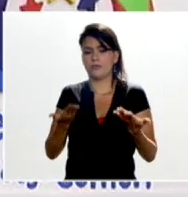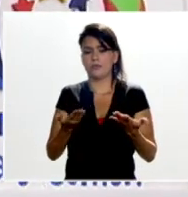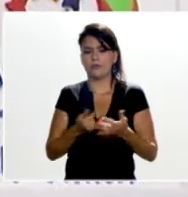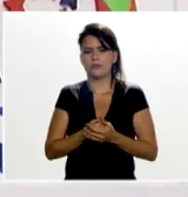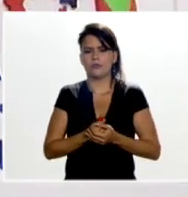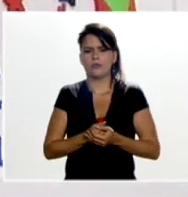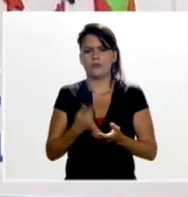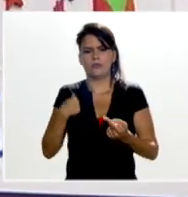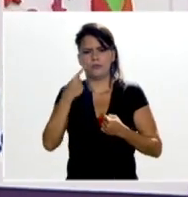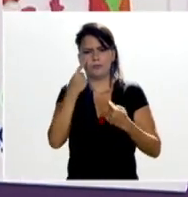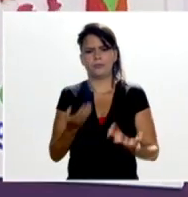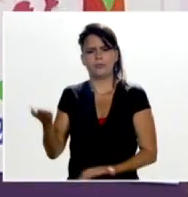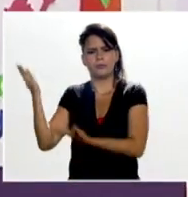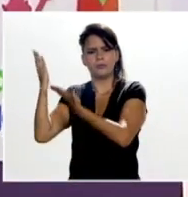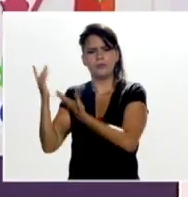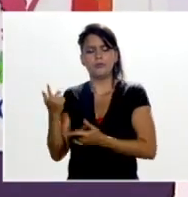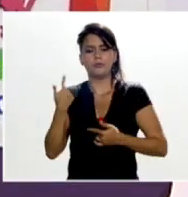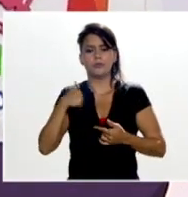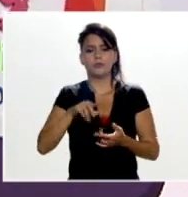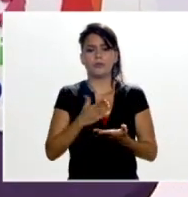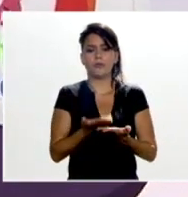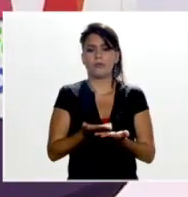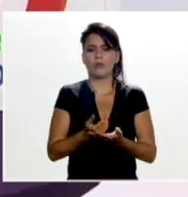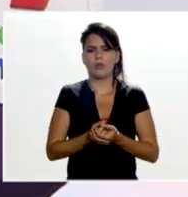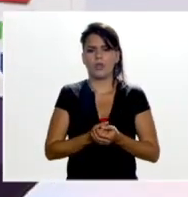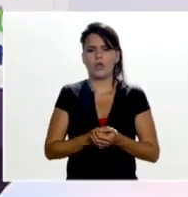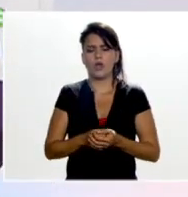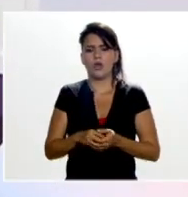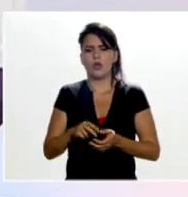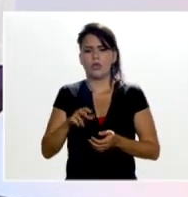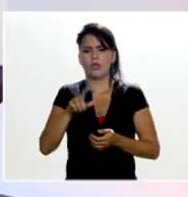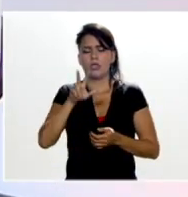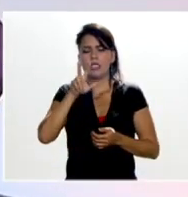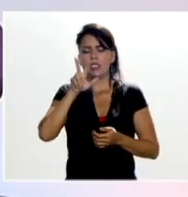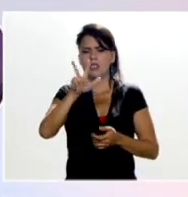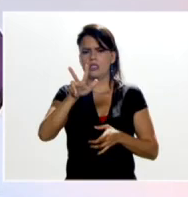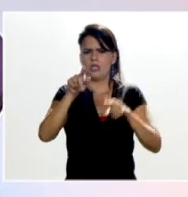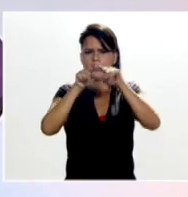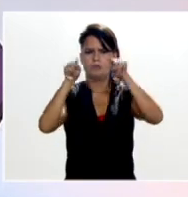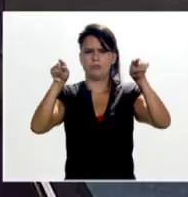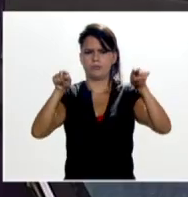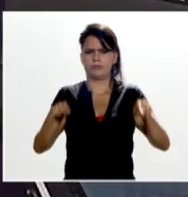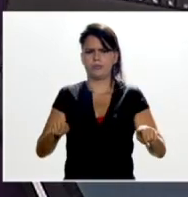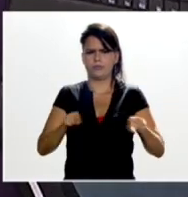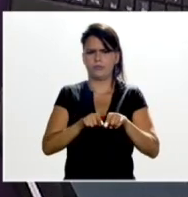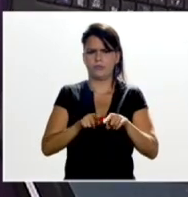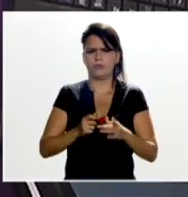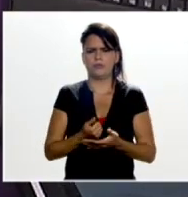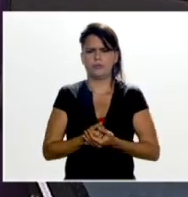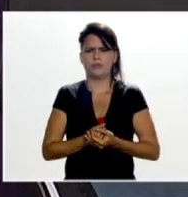Fíjense bien, tenemos entonces tres rectángulos